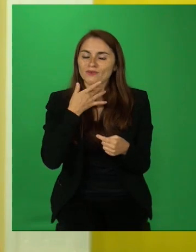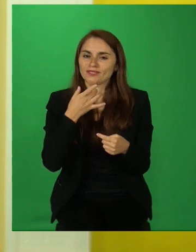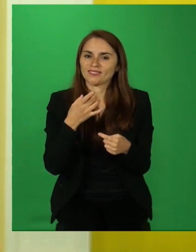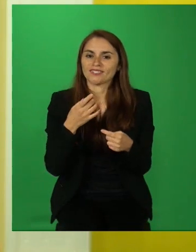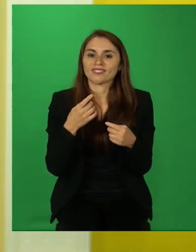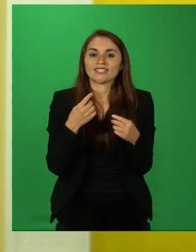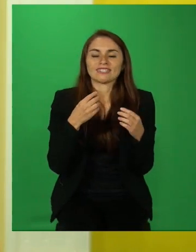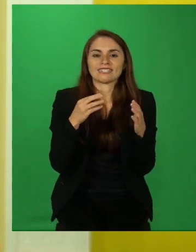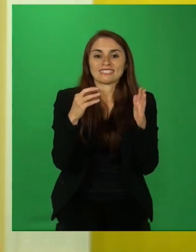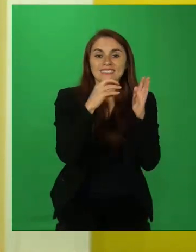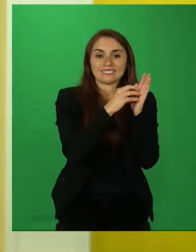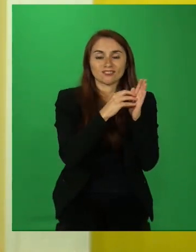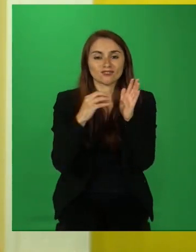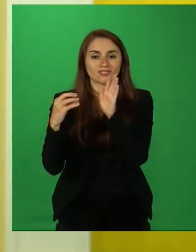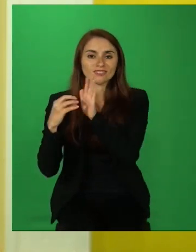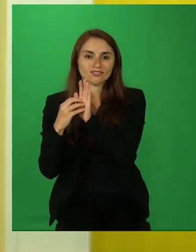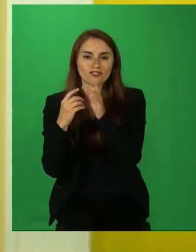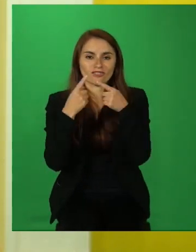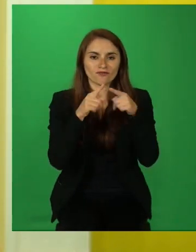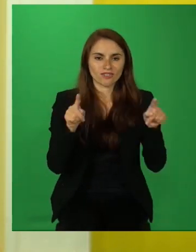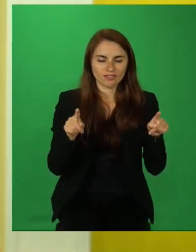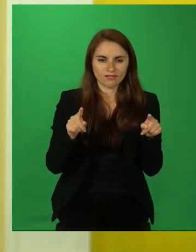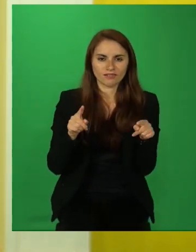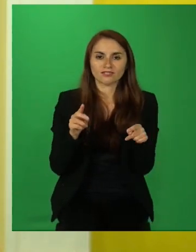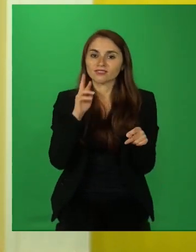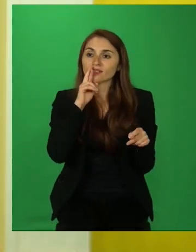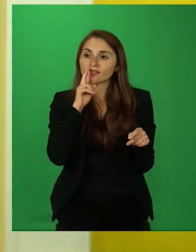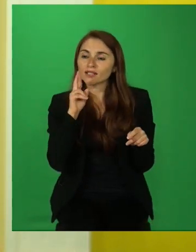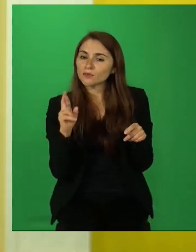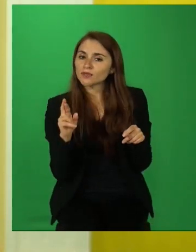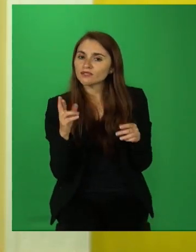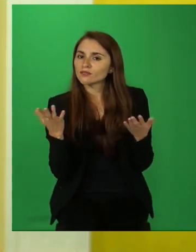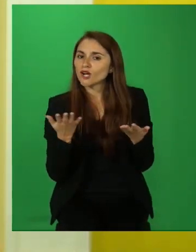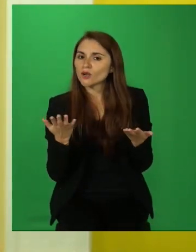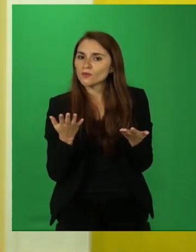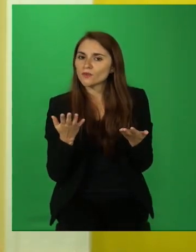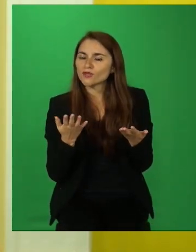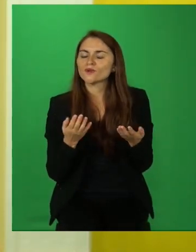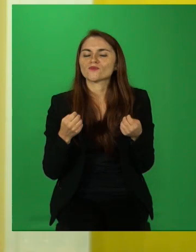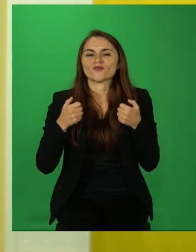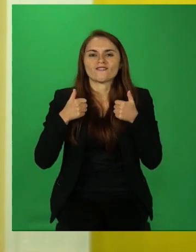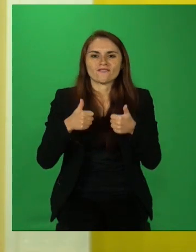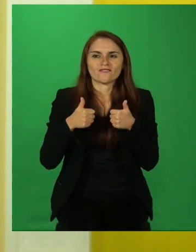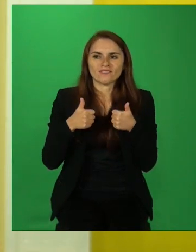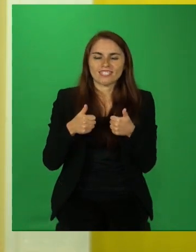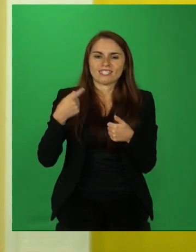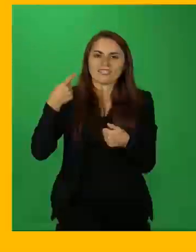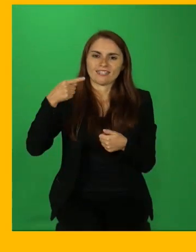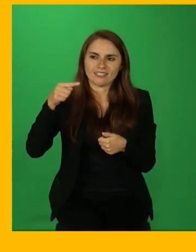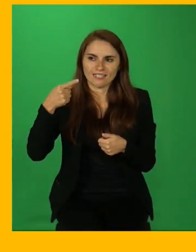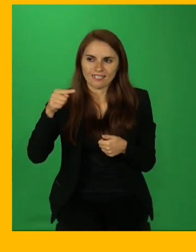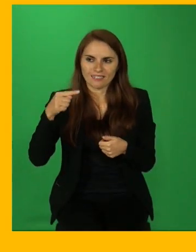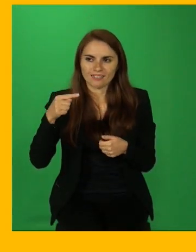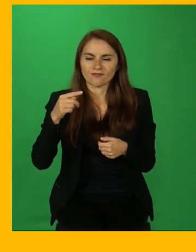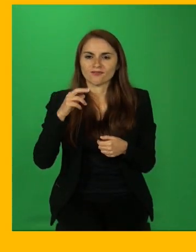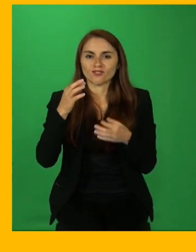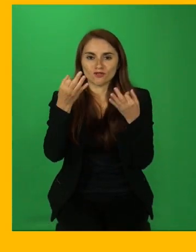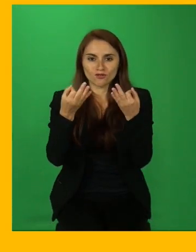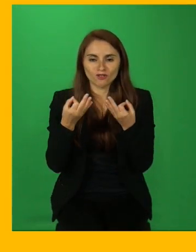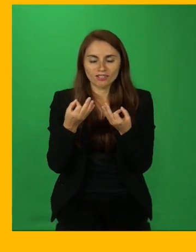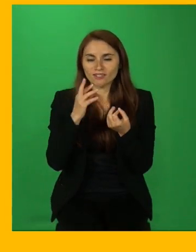números con distintos signos por lo tanto nuestro resultado como va a ser bien va a ser negativo y nos